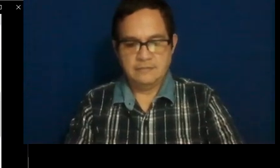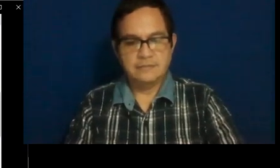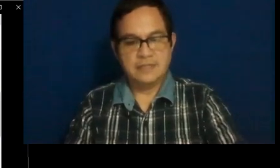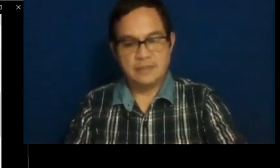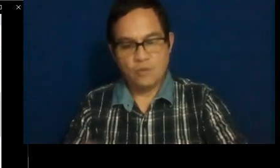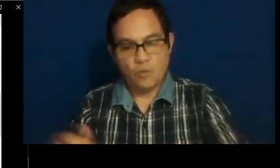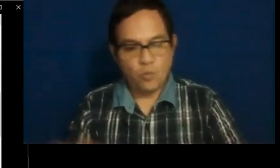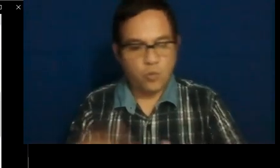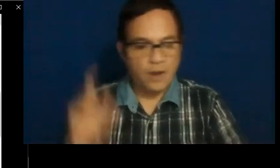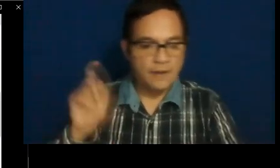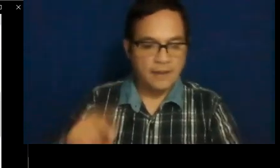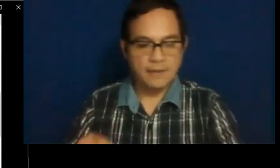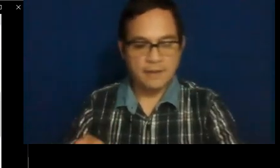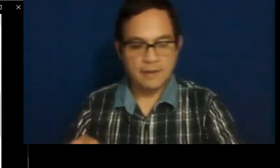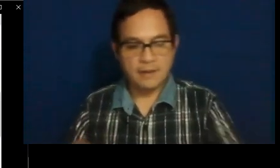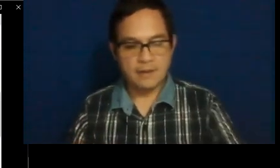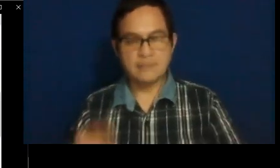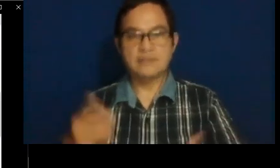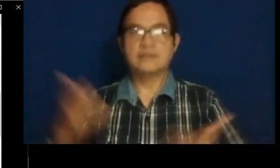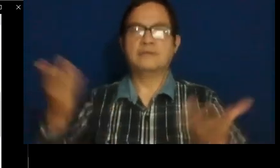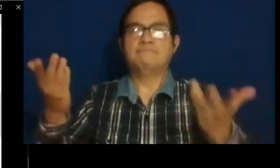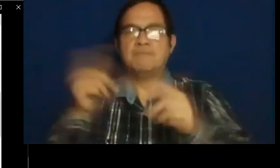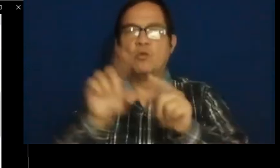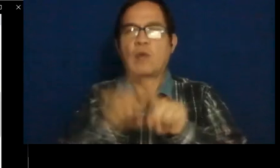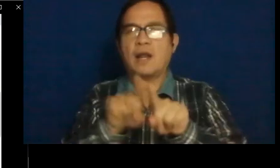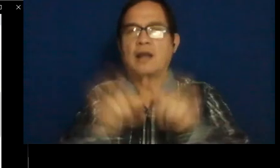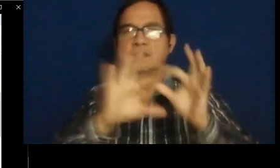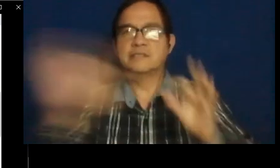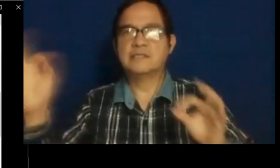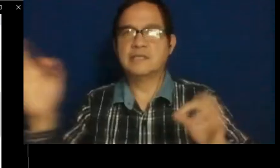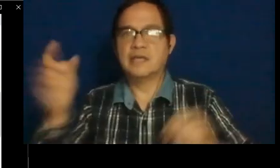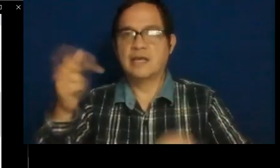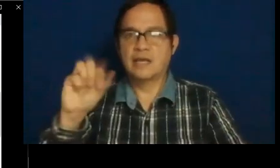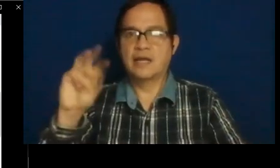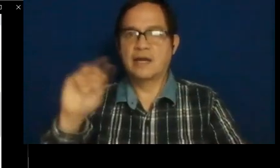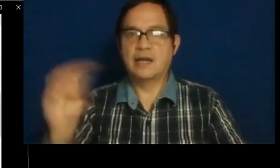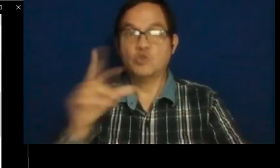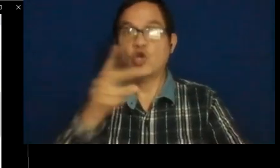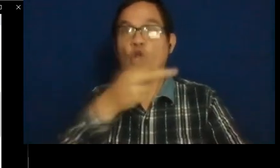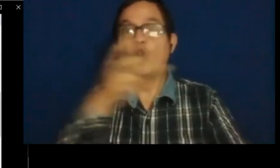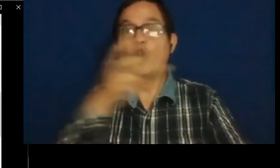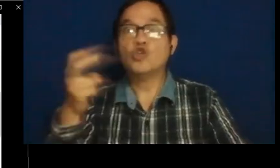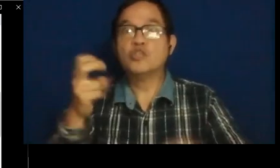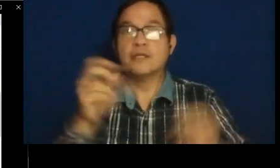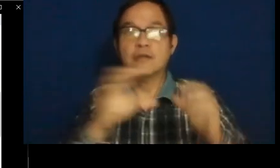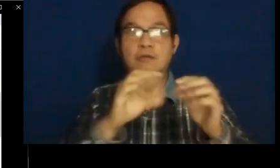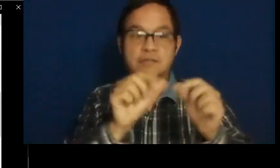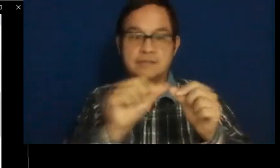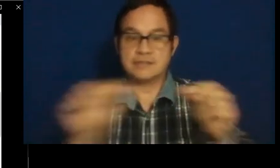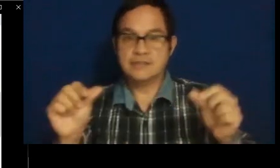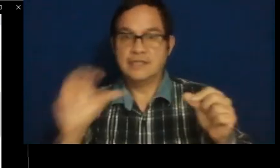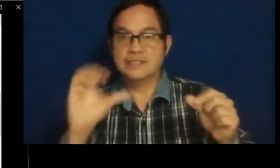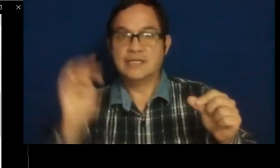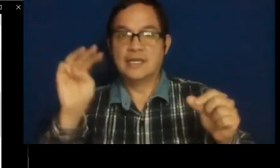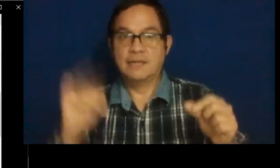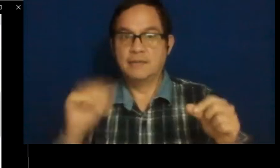primer lanzamiento y me dice la tabla que deben ser de 100 gramos. Y entonces hago mi primer lanzamiento a 200 centímetros, que significa 2 metros. Entonces lo